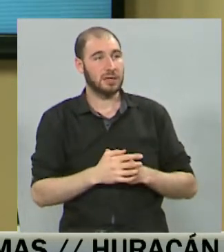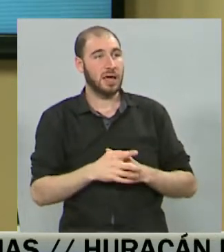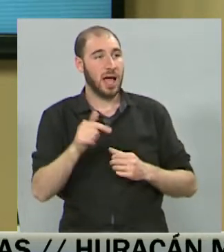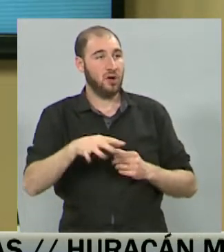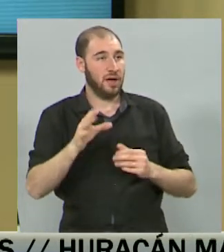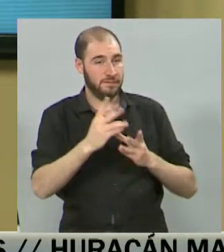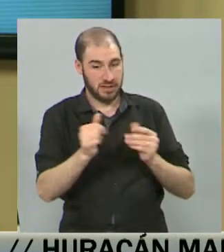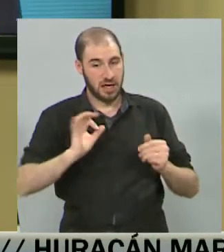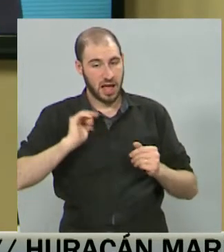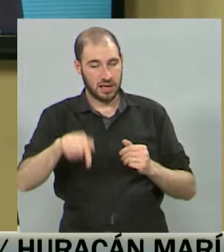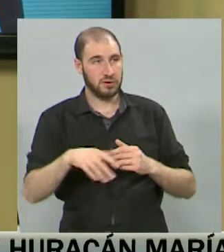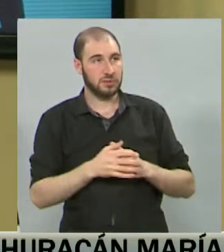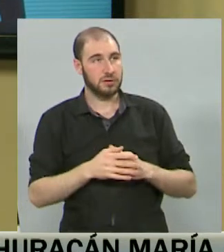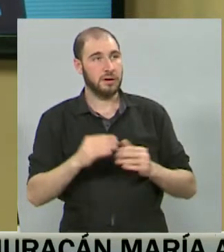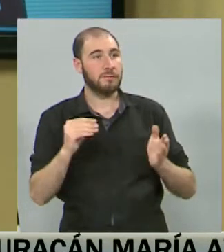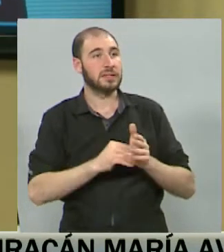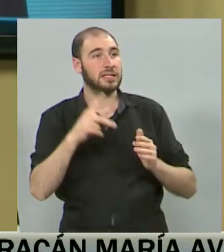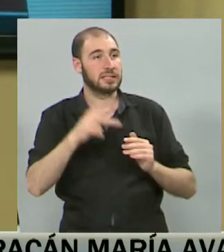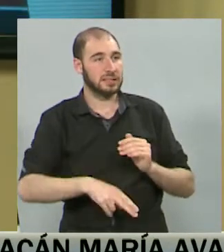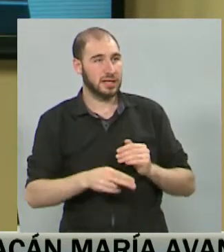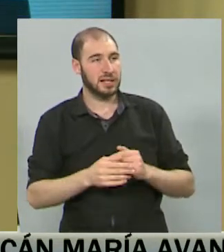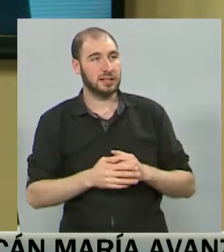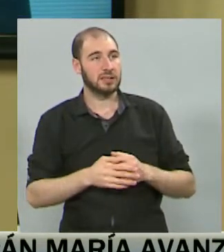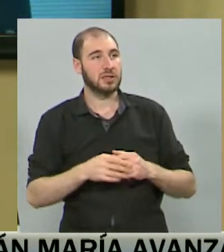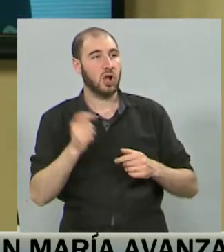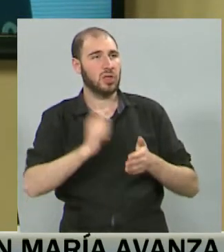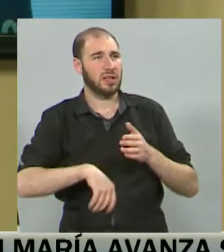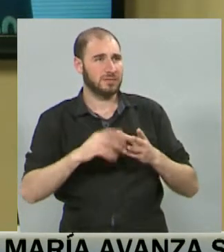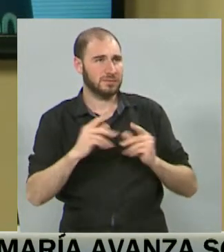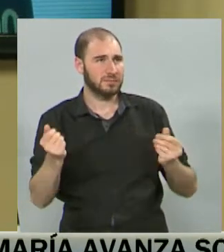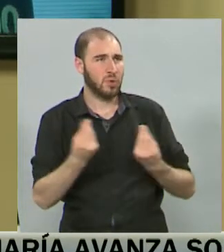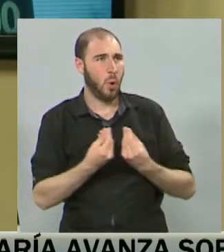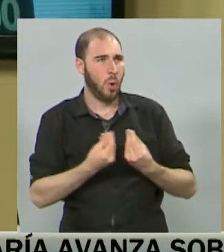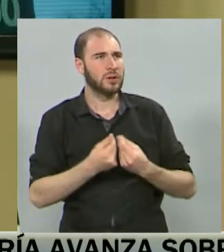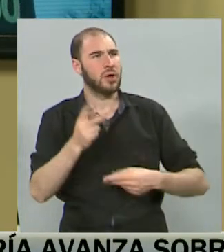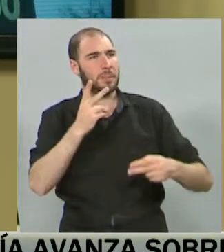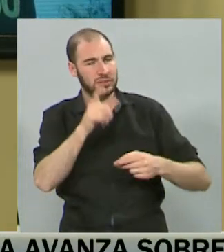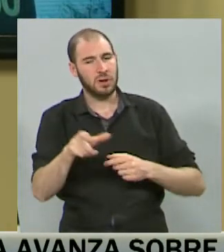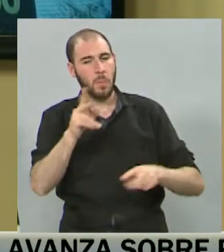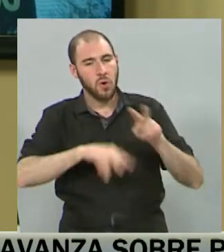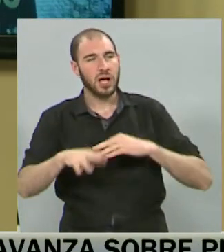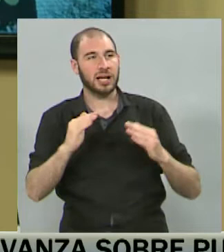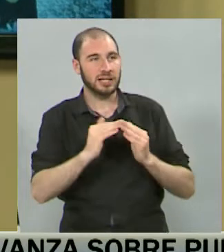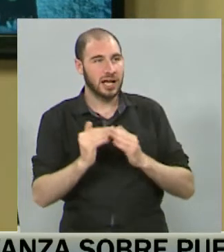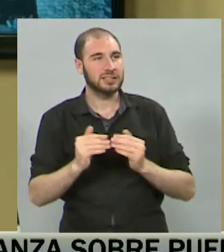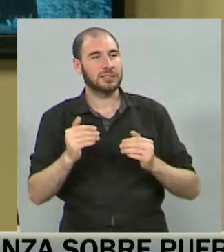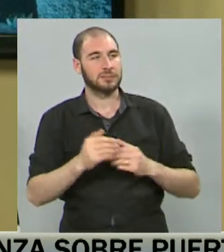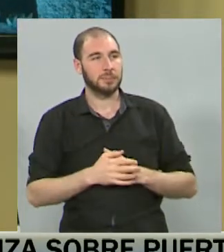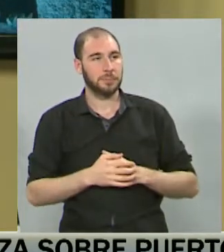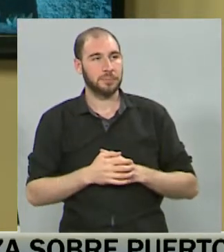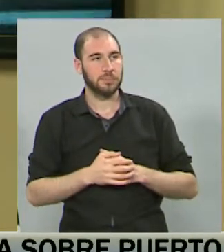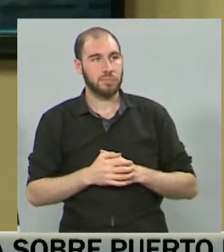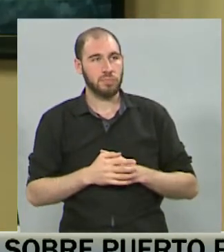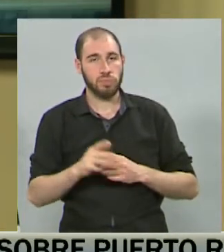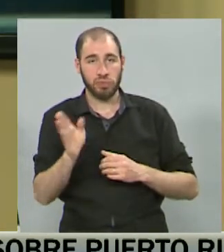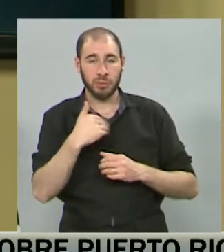fin de año, fecha de cierre, de fin de muchos contratos, gente que está buscando su casa, una vivienda y es